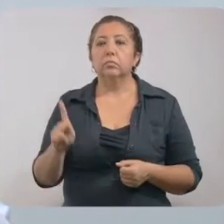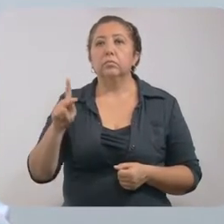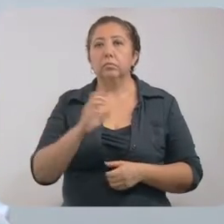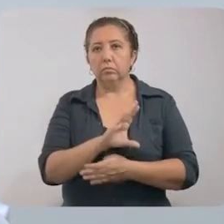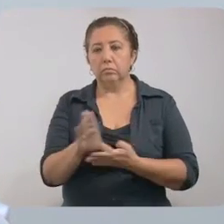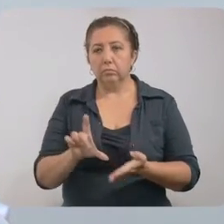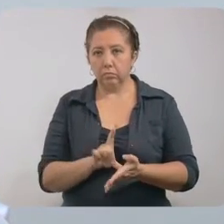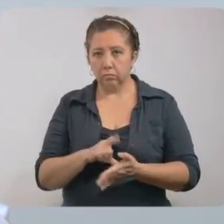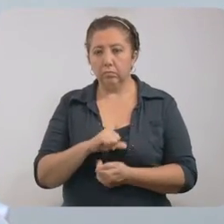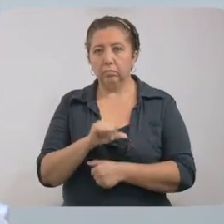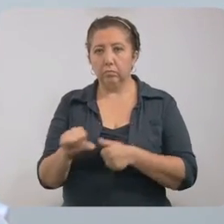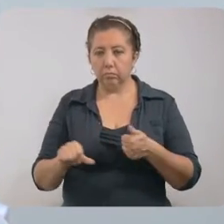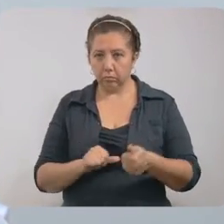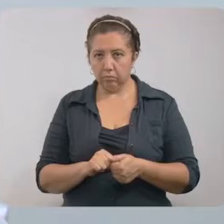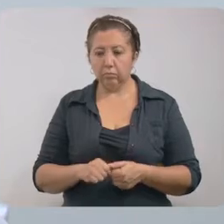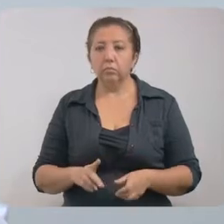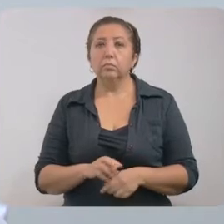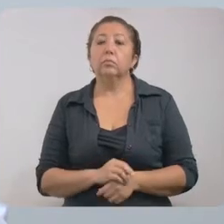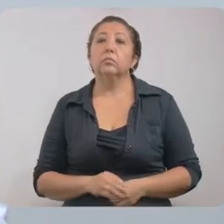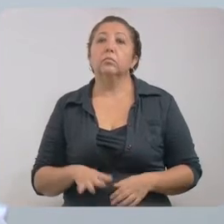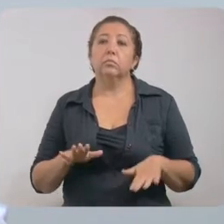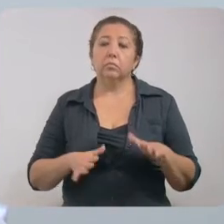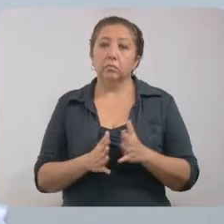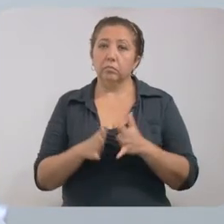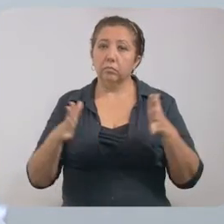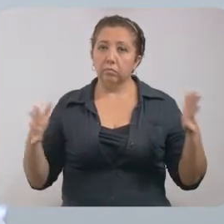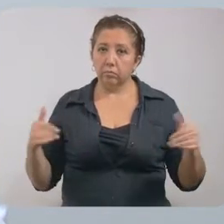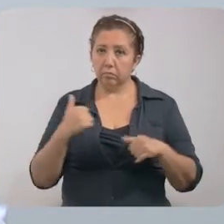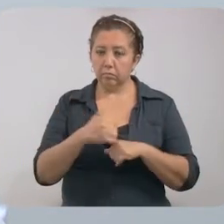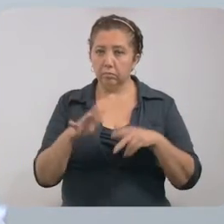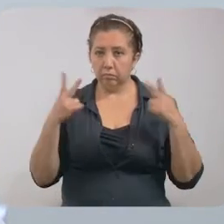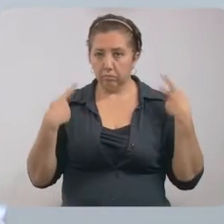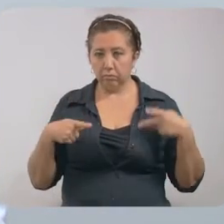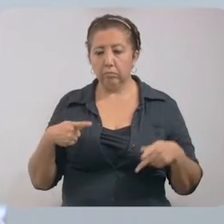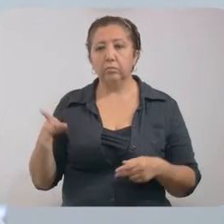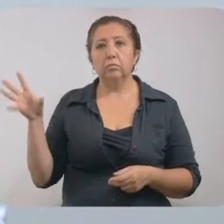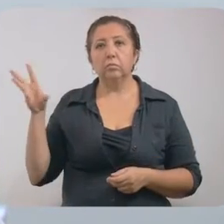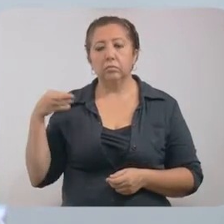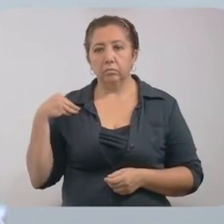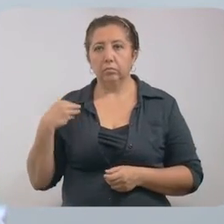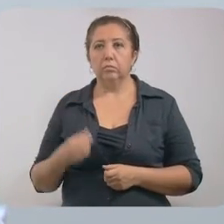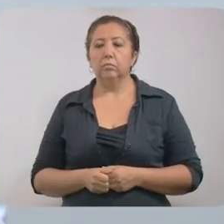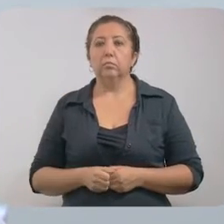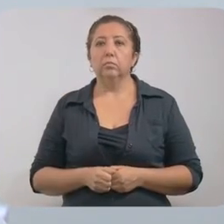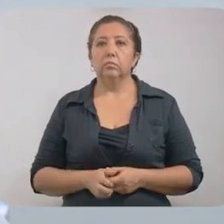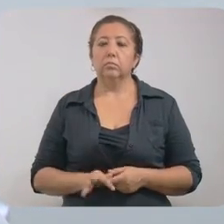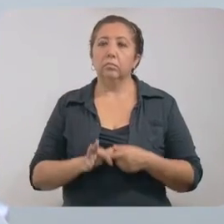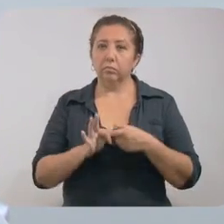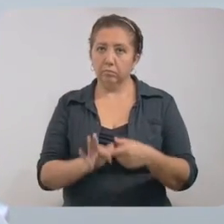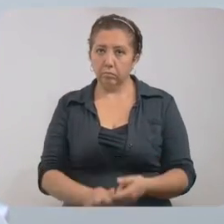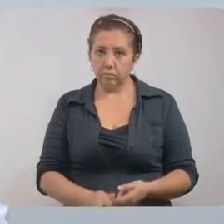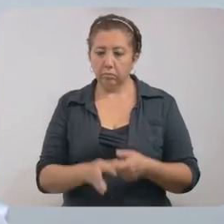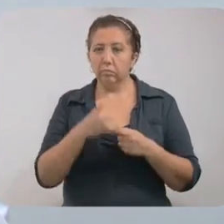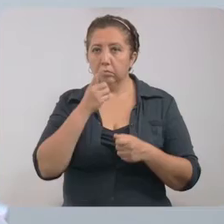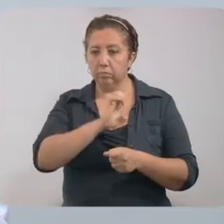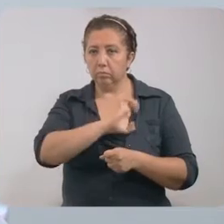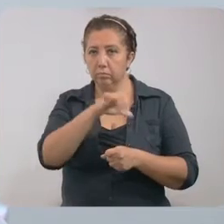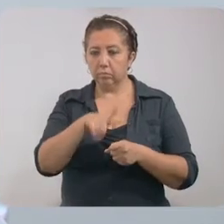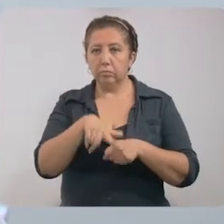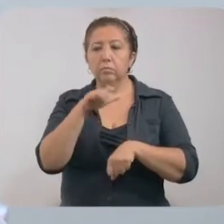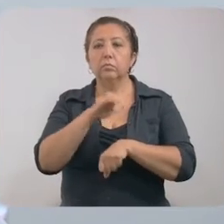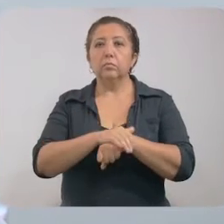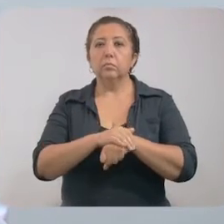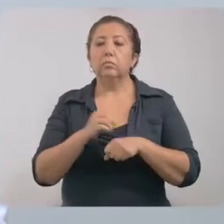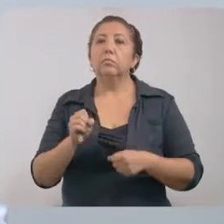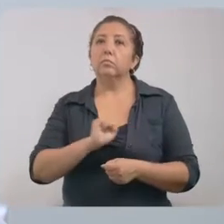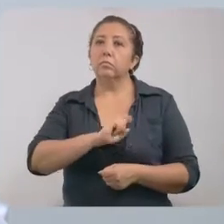los municipios, colonias y comisarías que presentan una tendencia al alza en el número de personas contagiadas. A la presencia de las brigadas